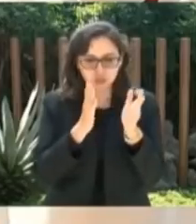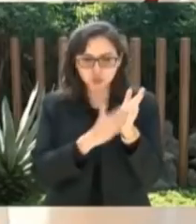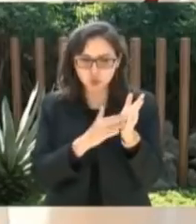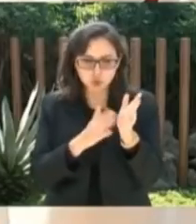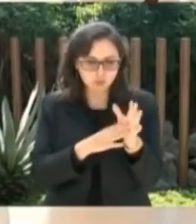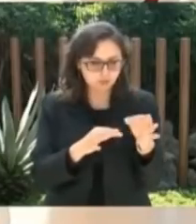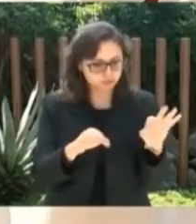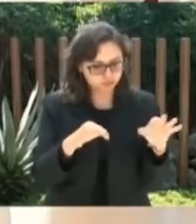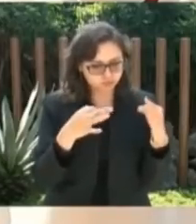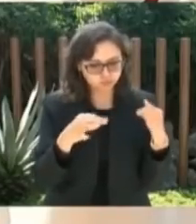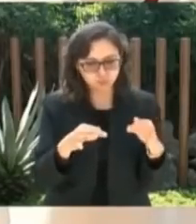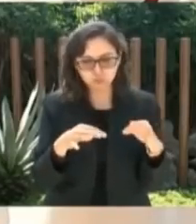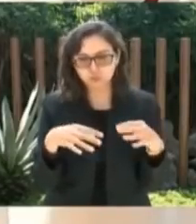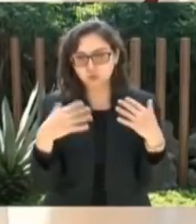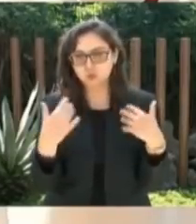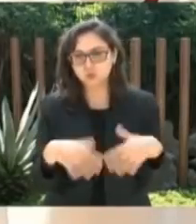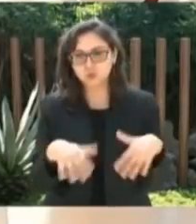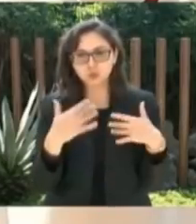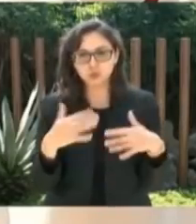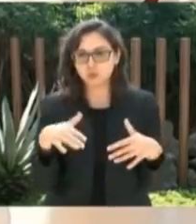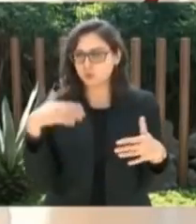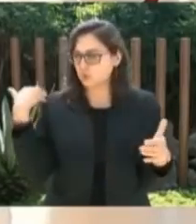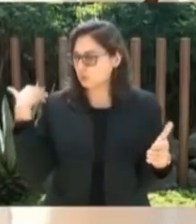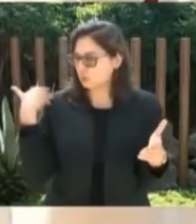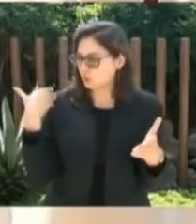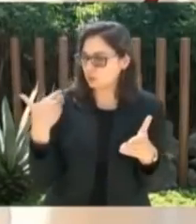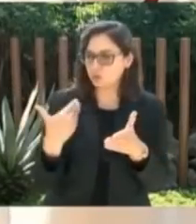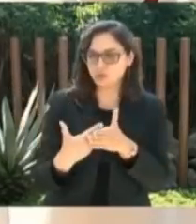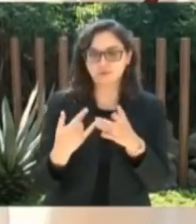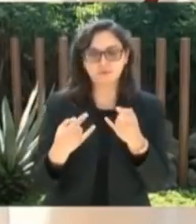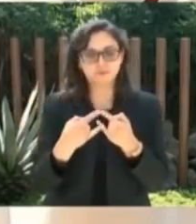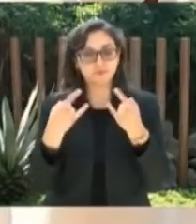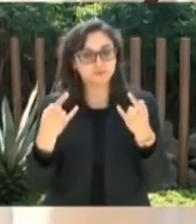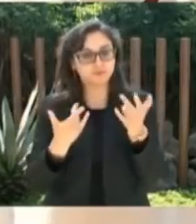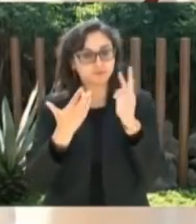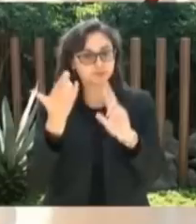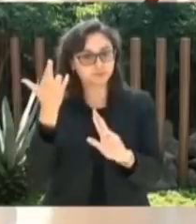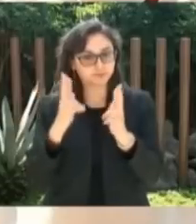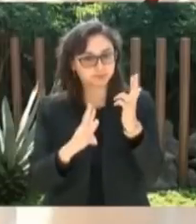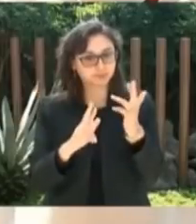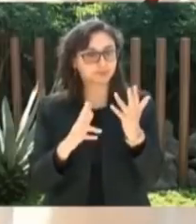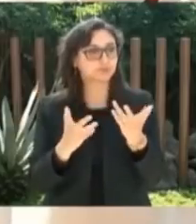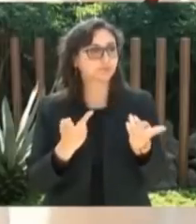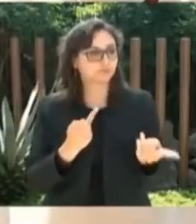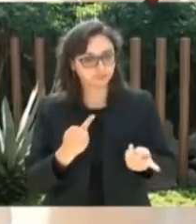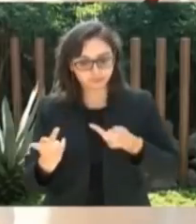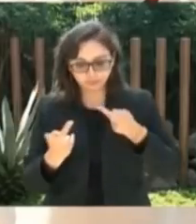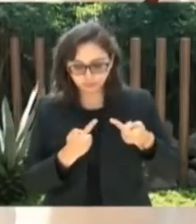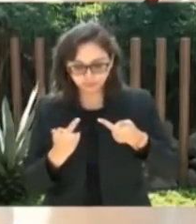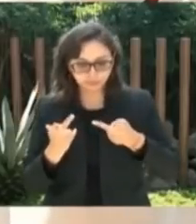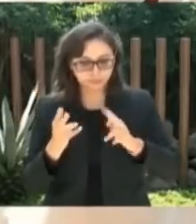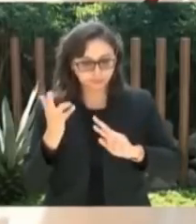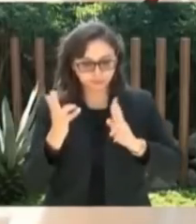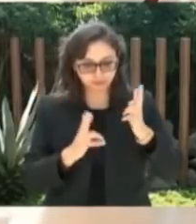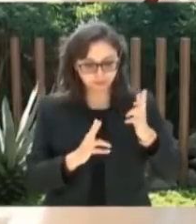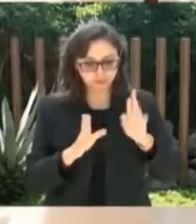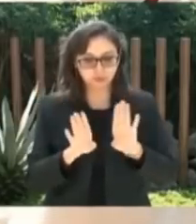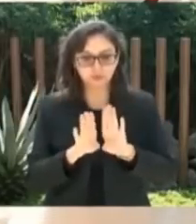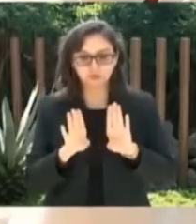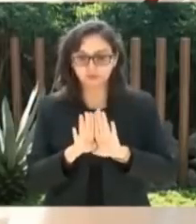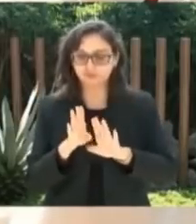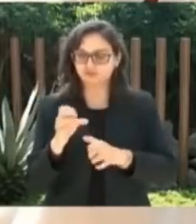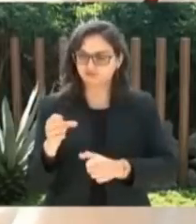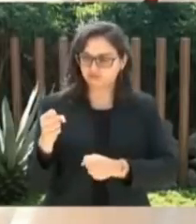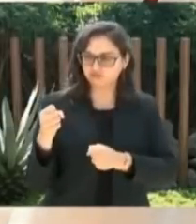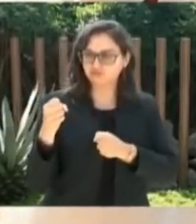documentos más importantes en la historia de la revolución, los planes revolucionarios, las